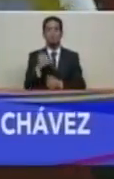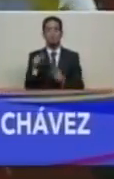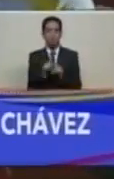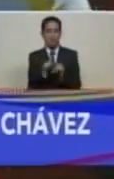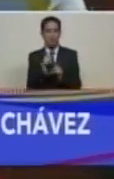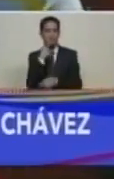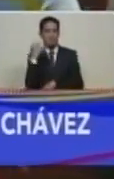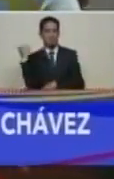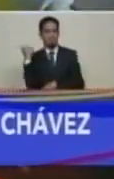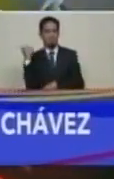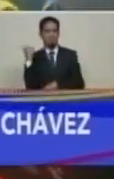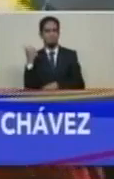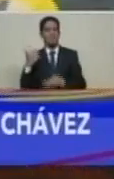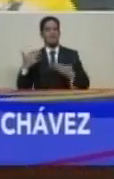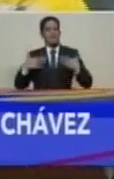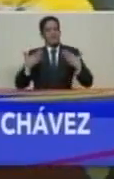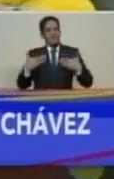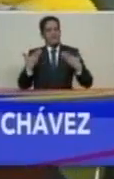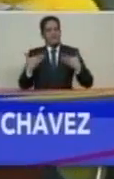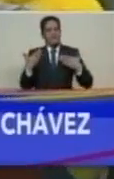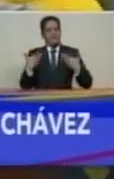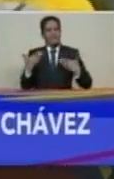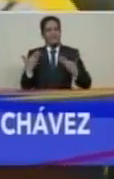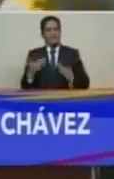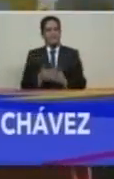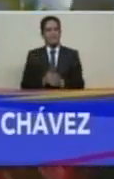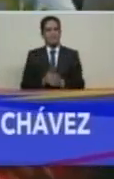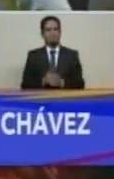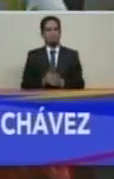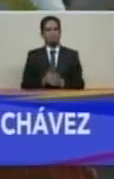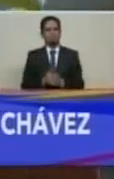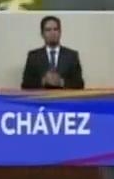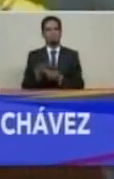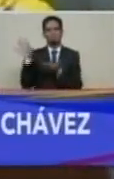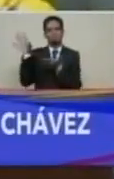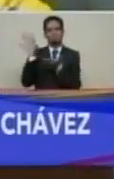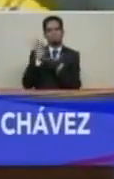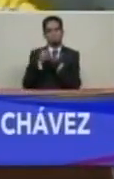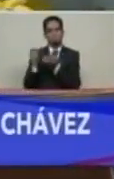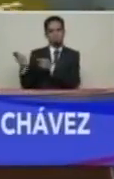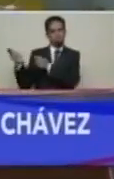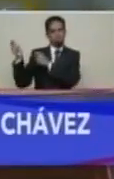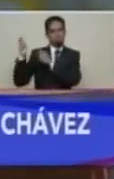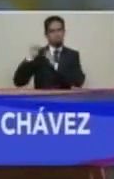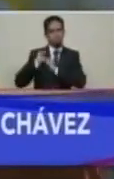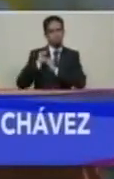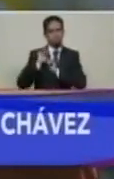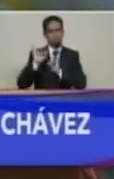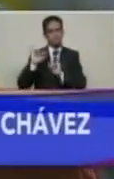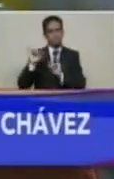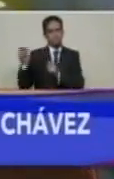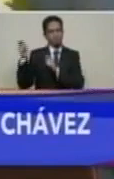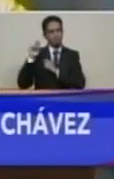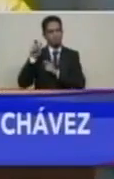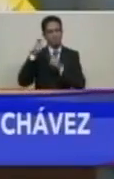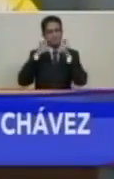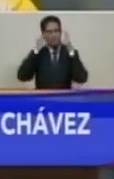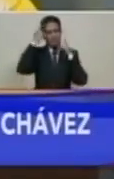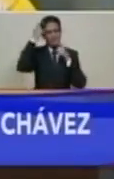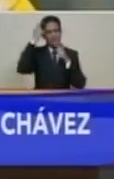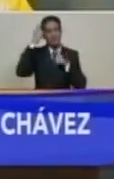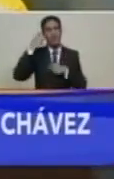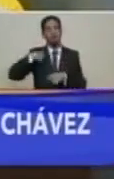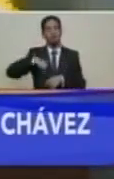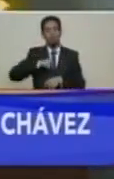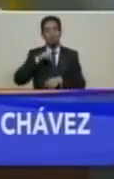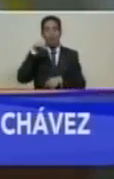con alegría, siguiendo el legado de nuestro comandante supremo. Estamos acá